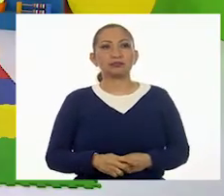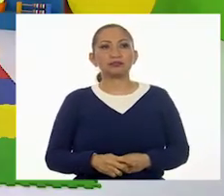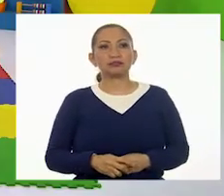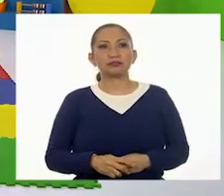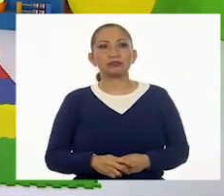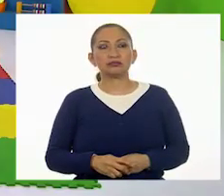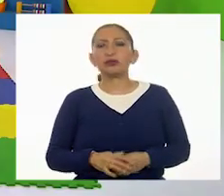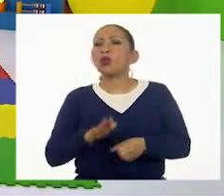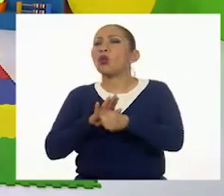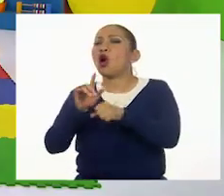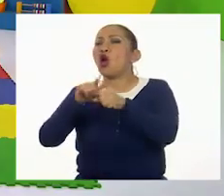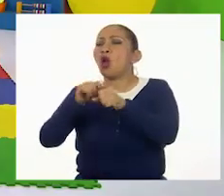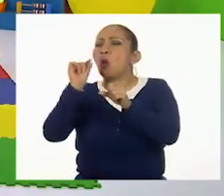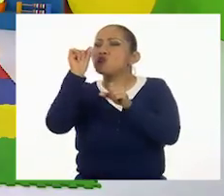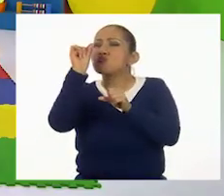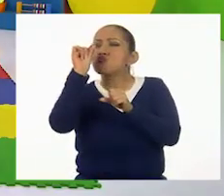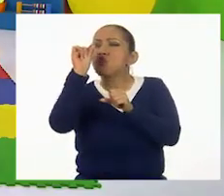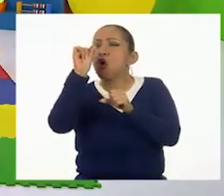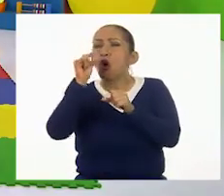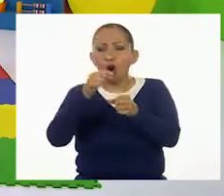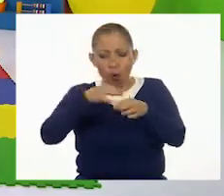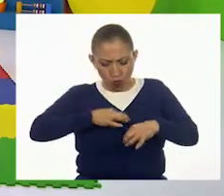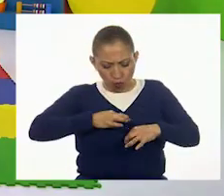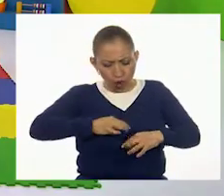¿De qué color hay menos botones?